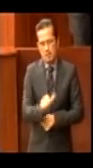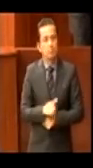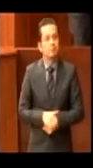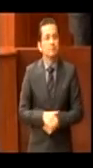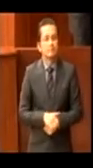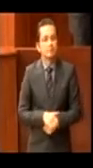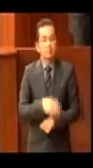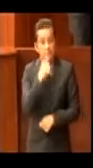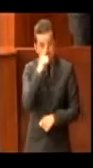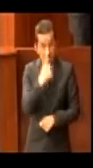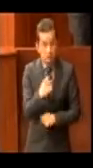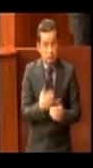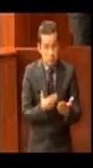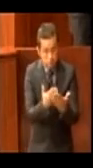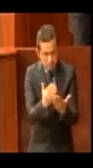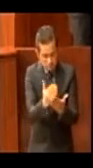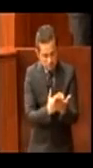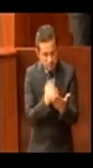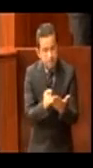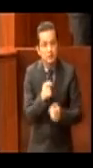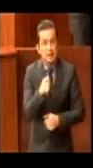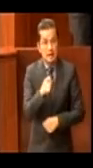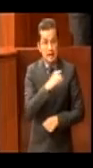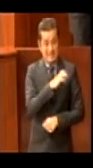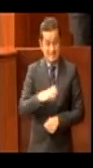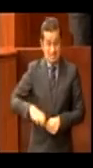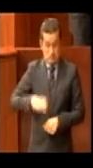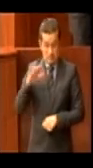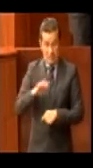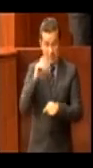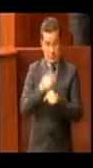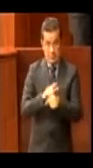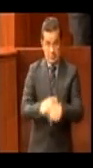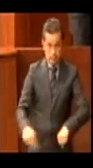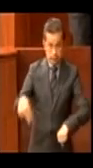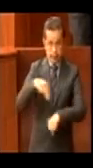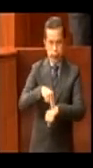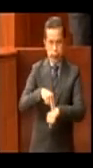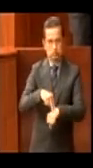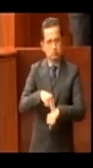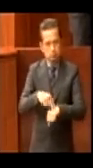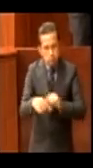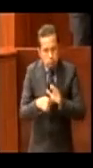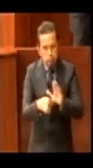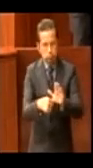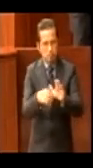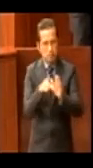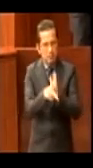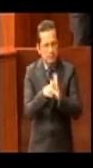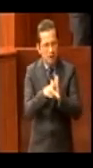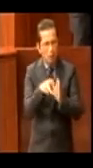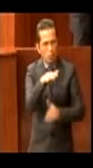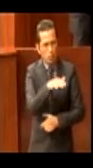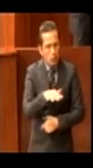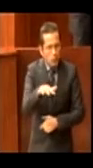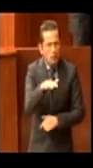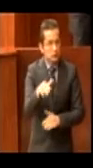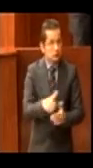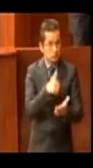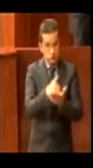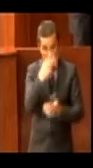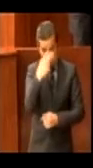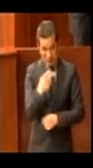la aparición del candidato federal en un spot de la pauta local que se solicitó se viera en la misma entidad federativa